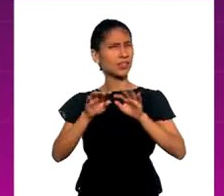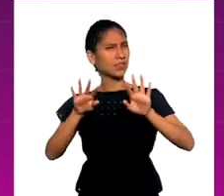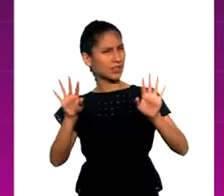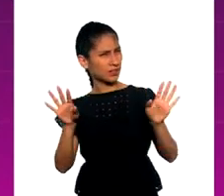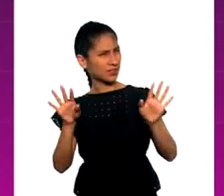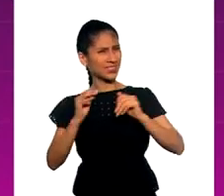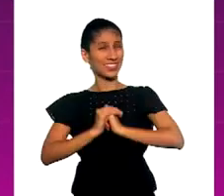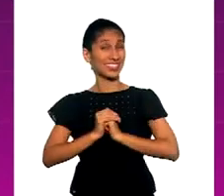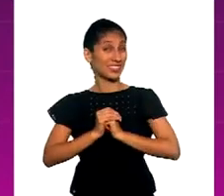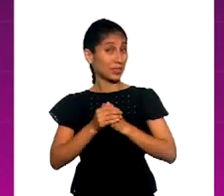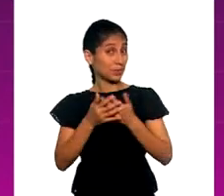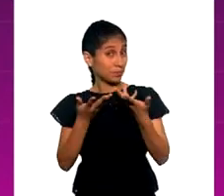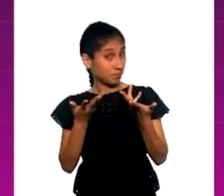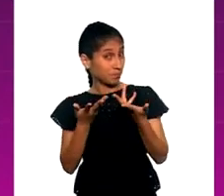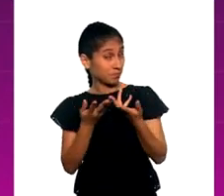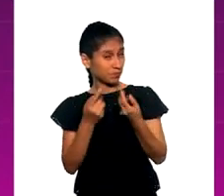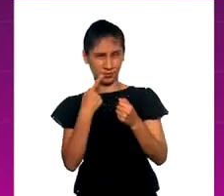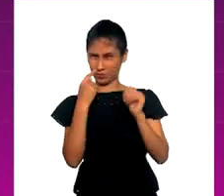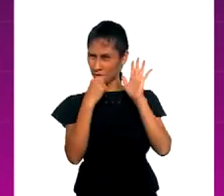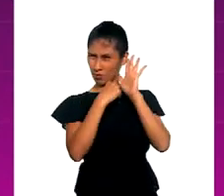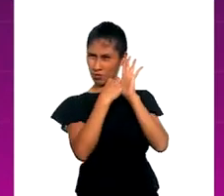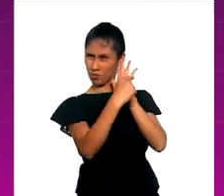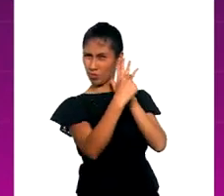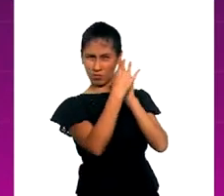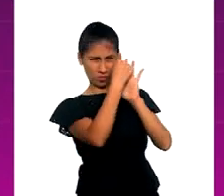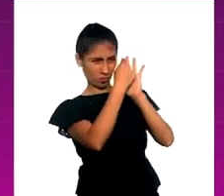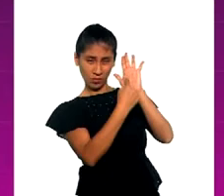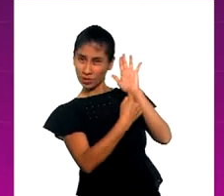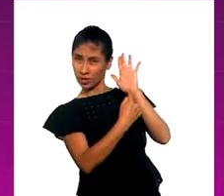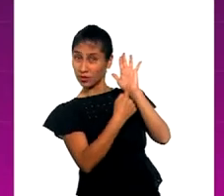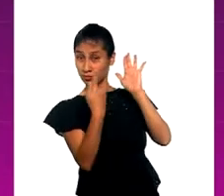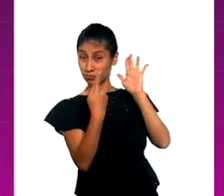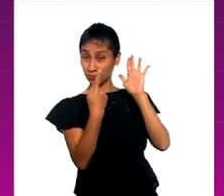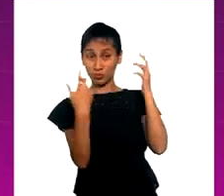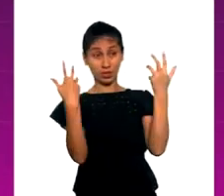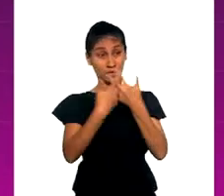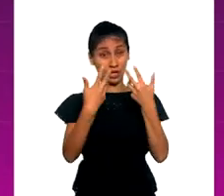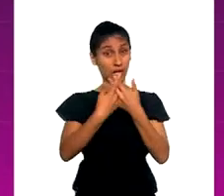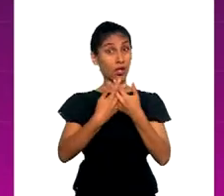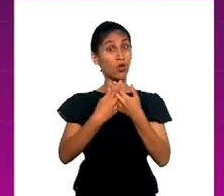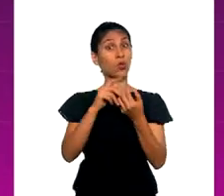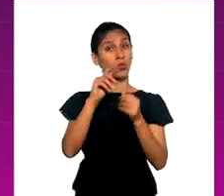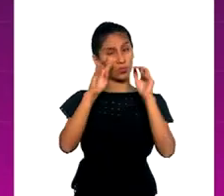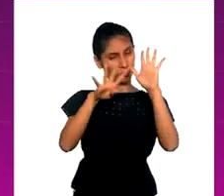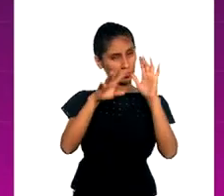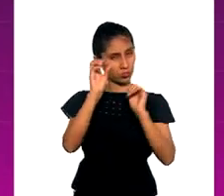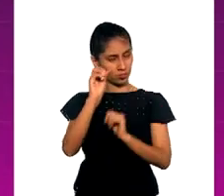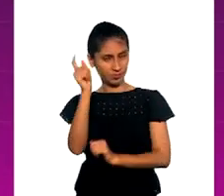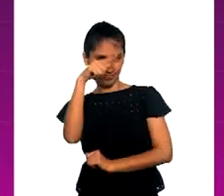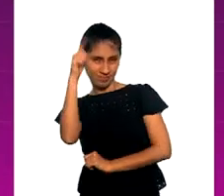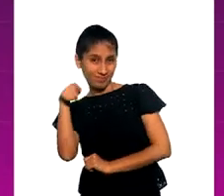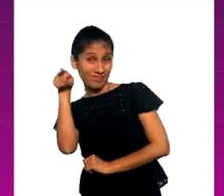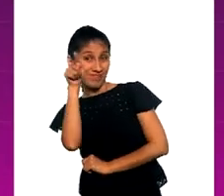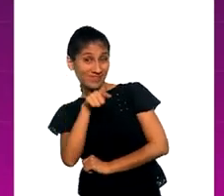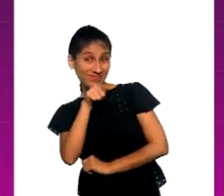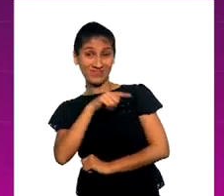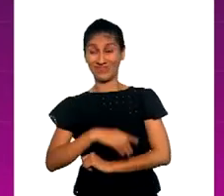entonces ambas líneas han formado un ángulo de 90 grados